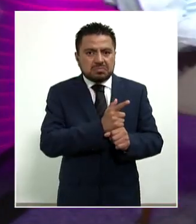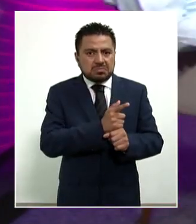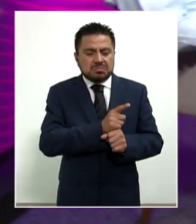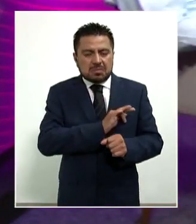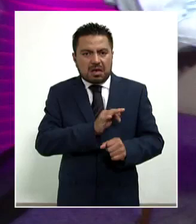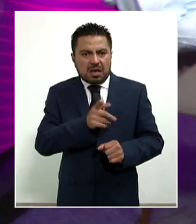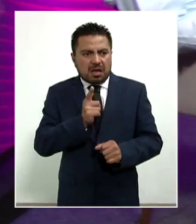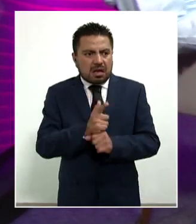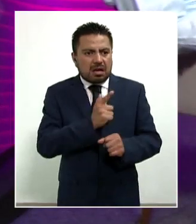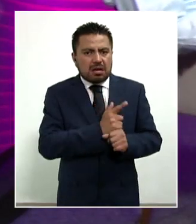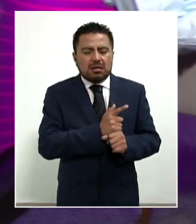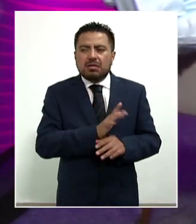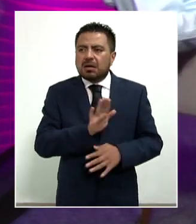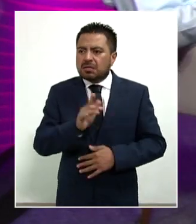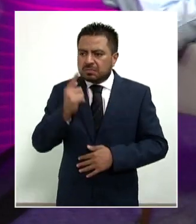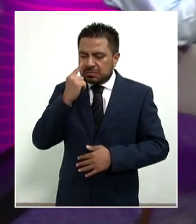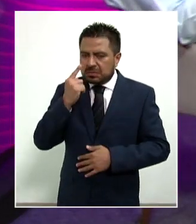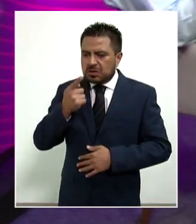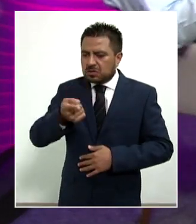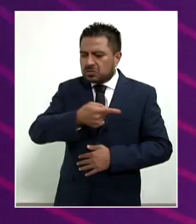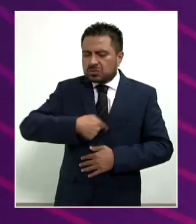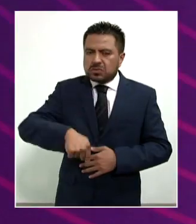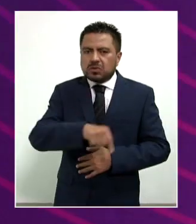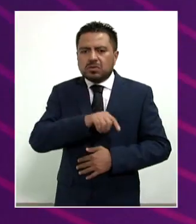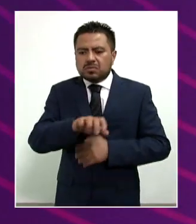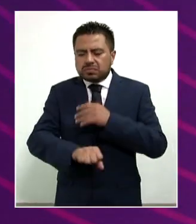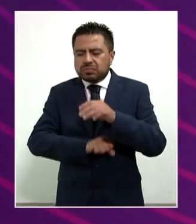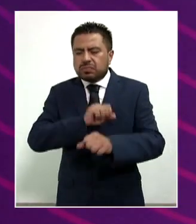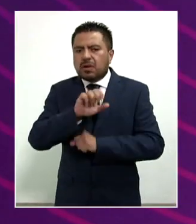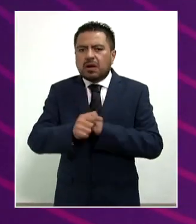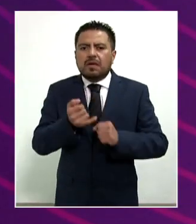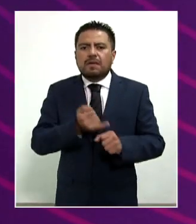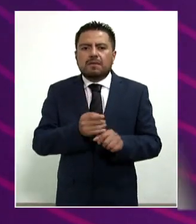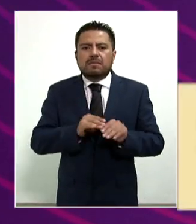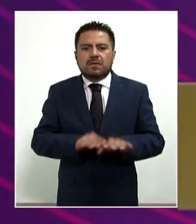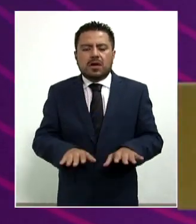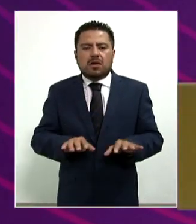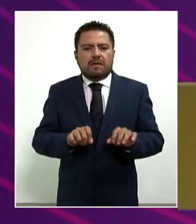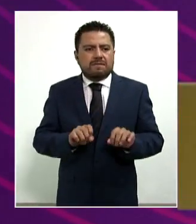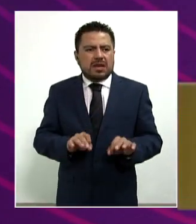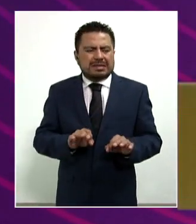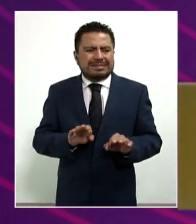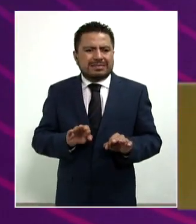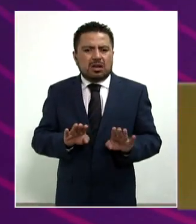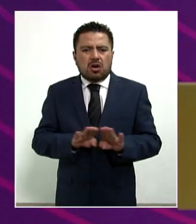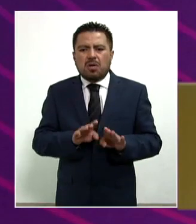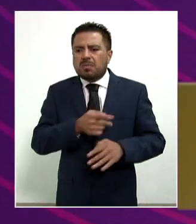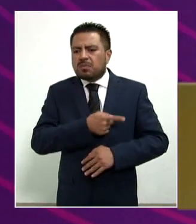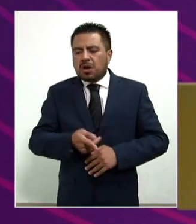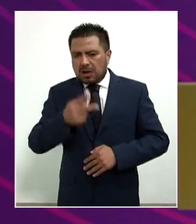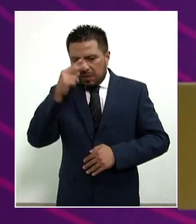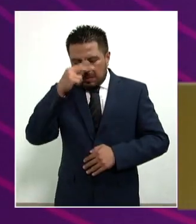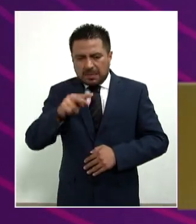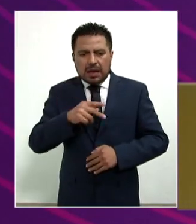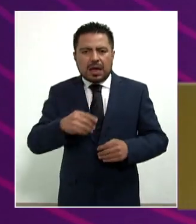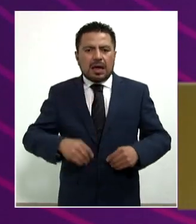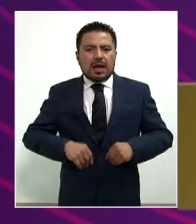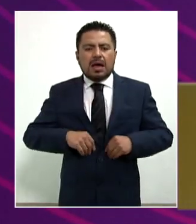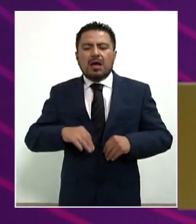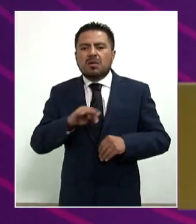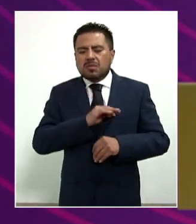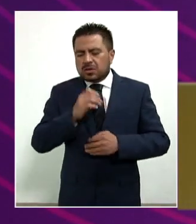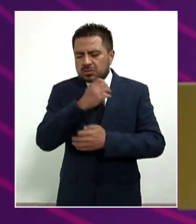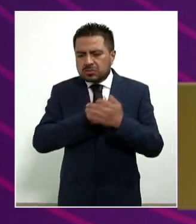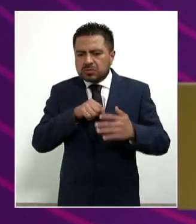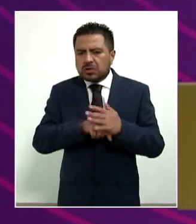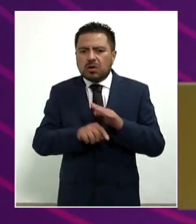miden? Mira, lo que nosotros recogemos son los datos oficiales de cómo se mide la pobreza en México y los